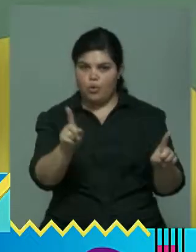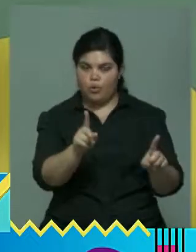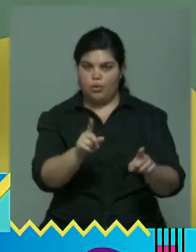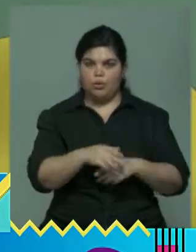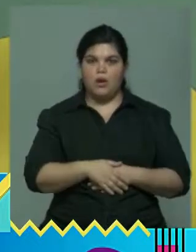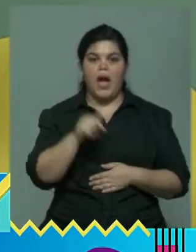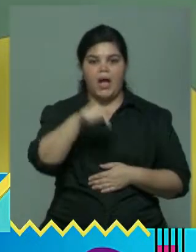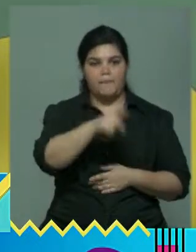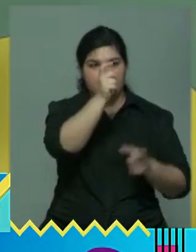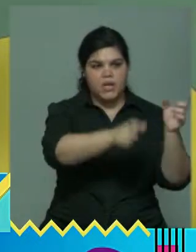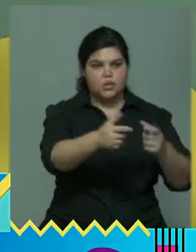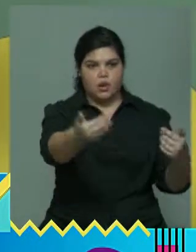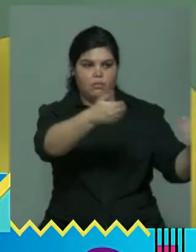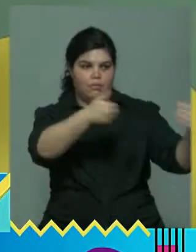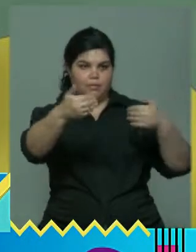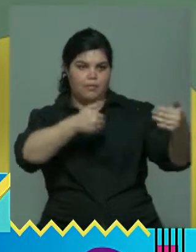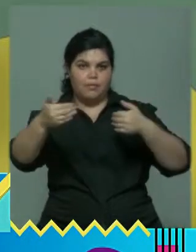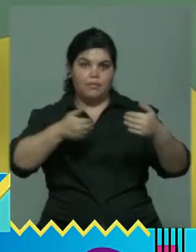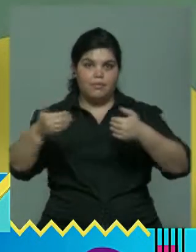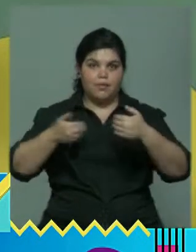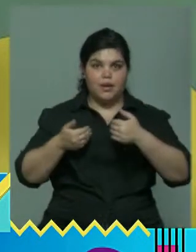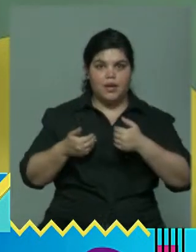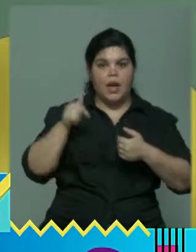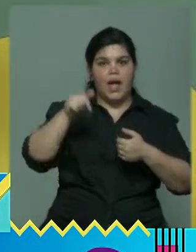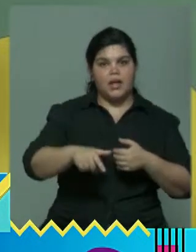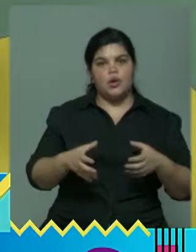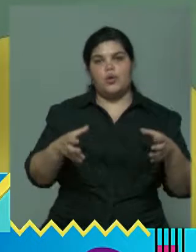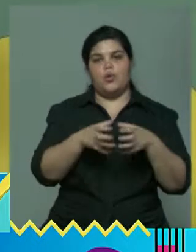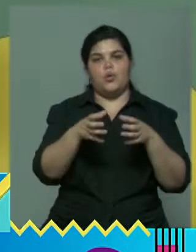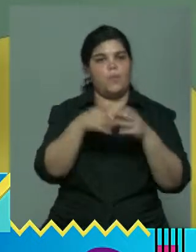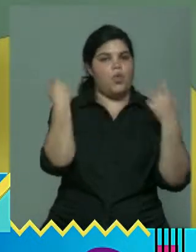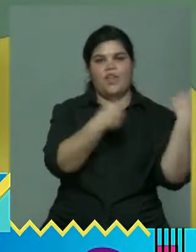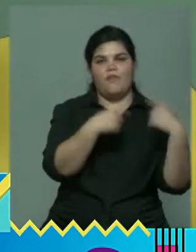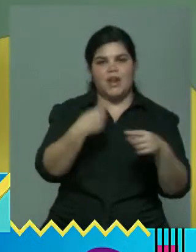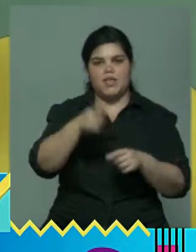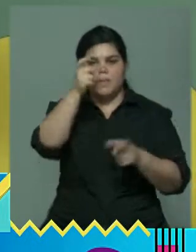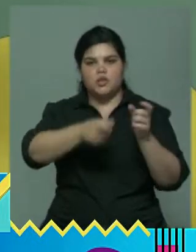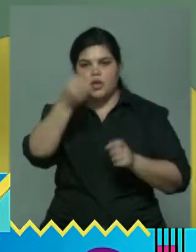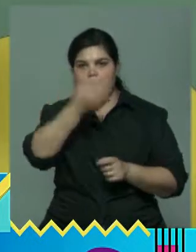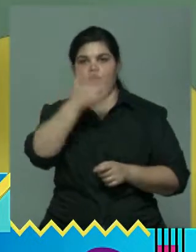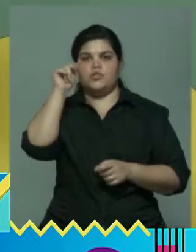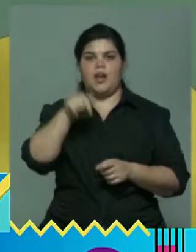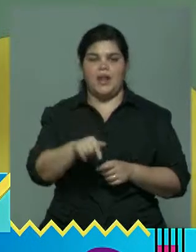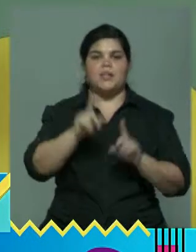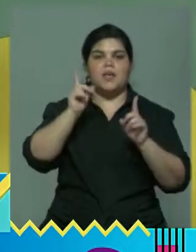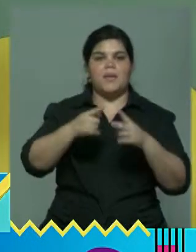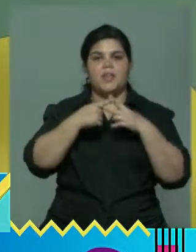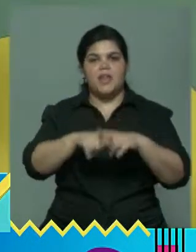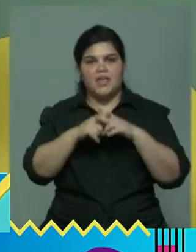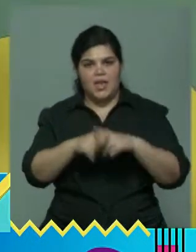que se acercan, con un abordaje, digamos, interdisciplinario, hacemos promoción de derechos también, capacitaciones,